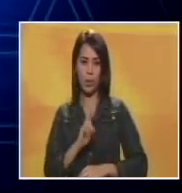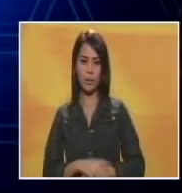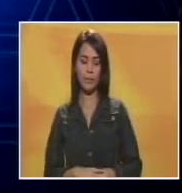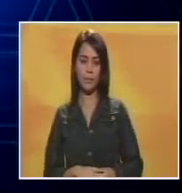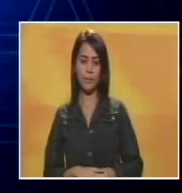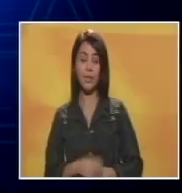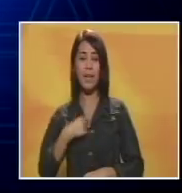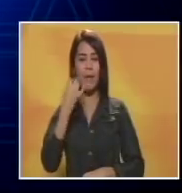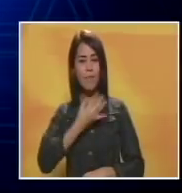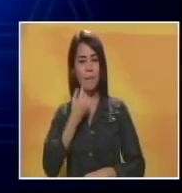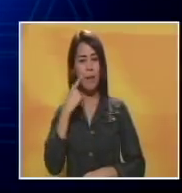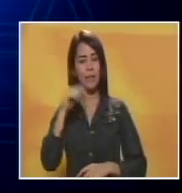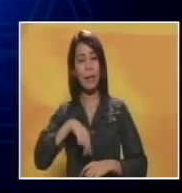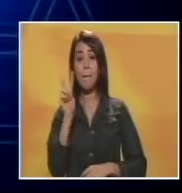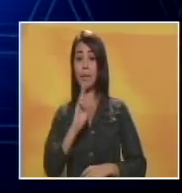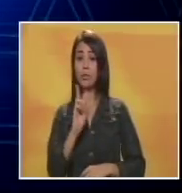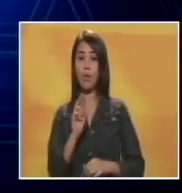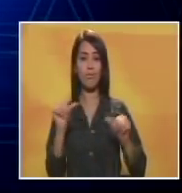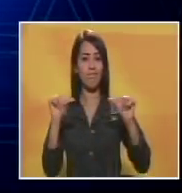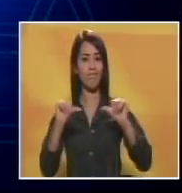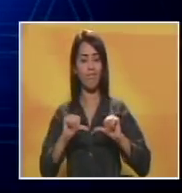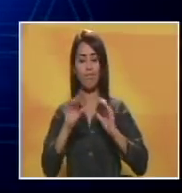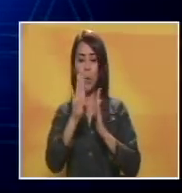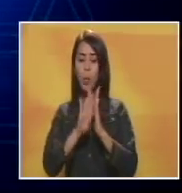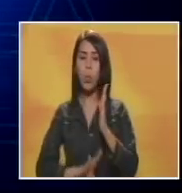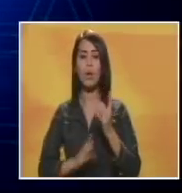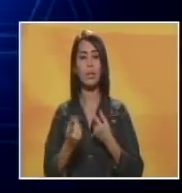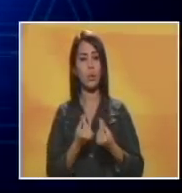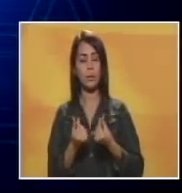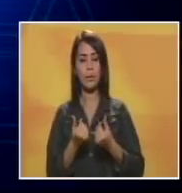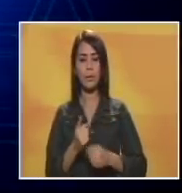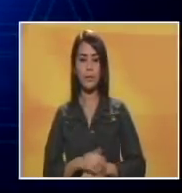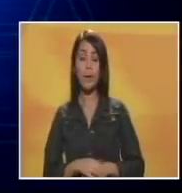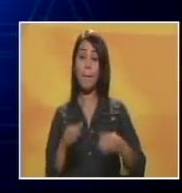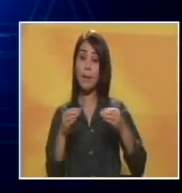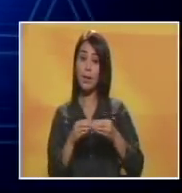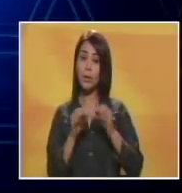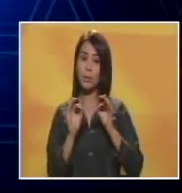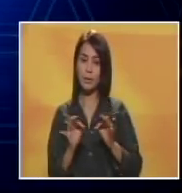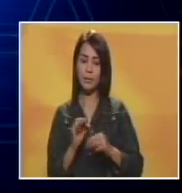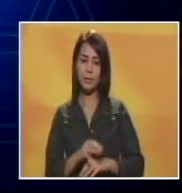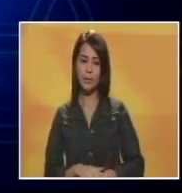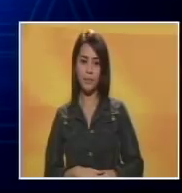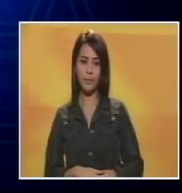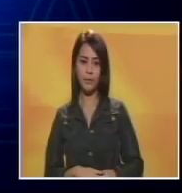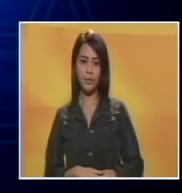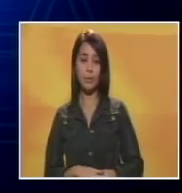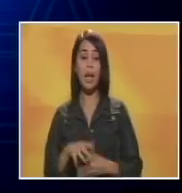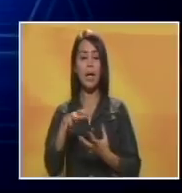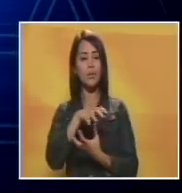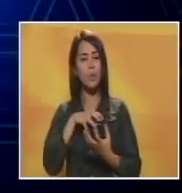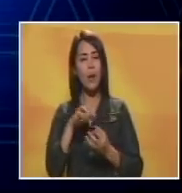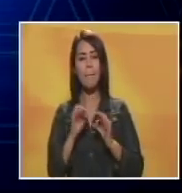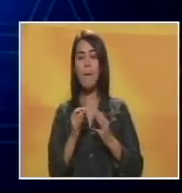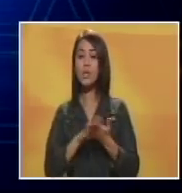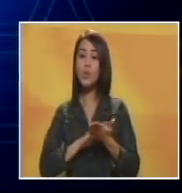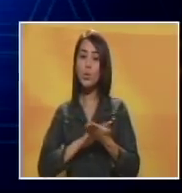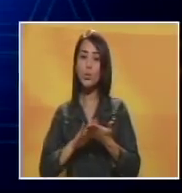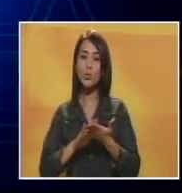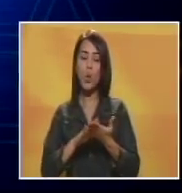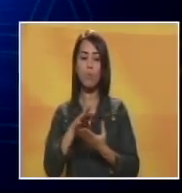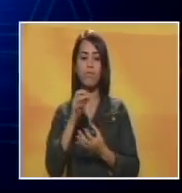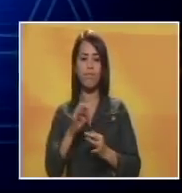que carecen de confiabilidad. Asimismo, rechazaron la crisis en Venezuela y el aumento del índice inflacionario, la devaluación sistemática